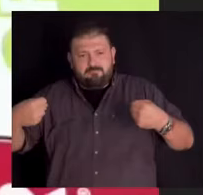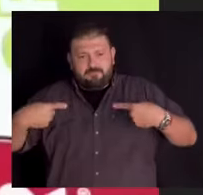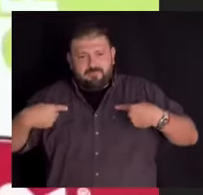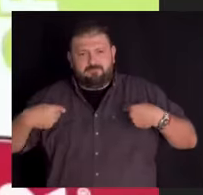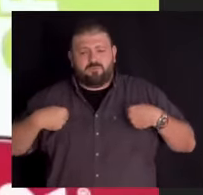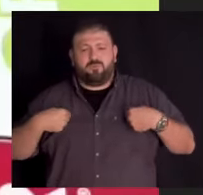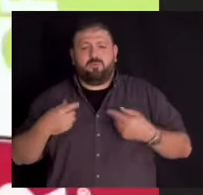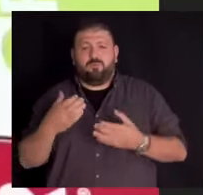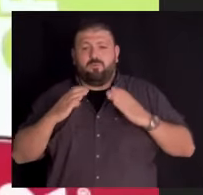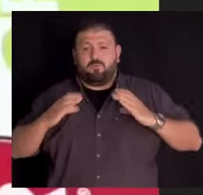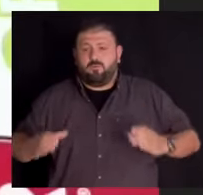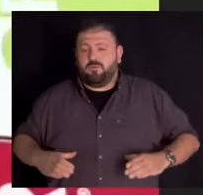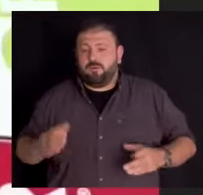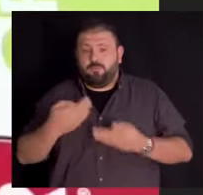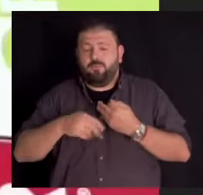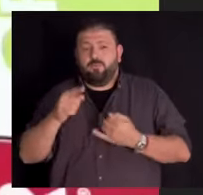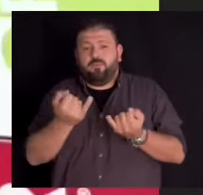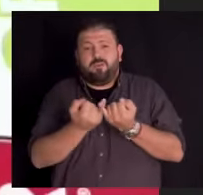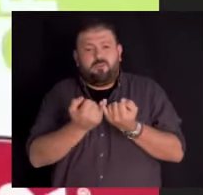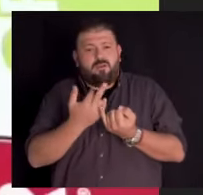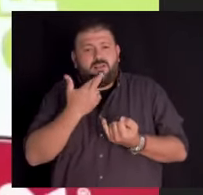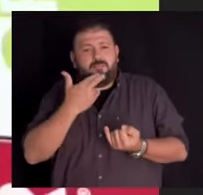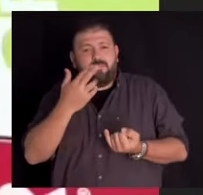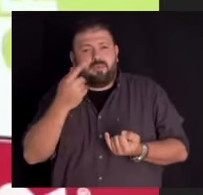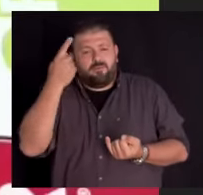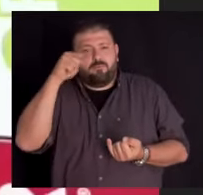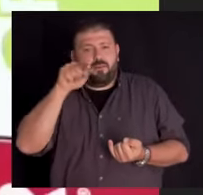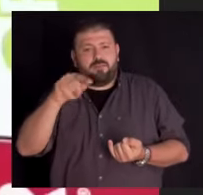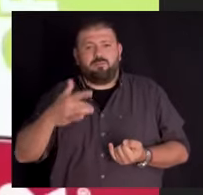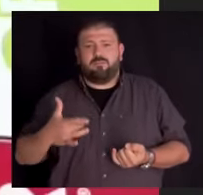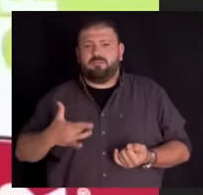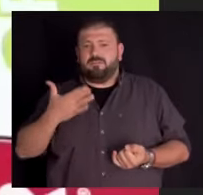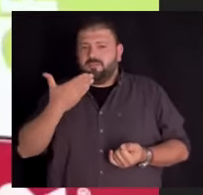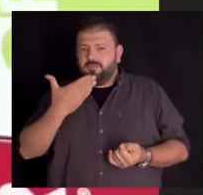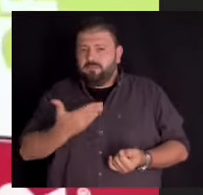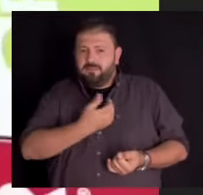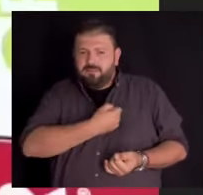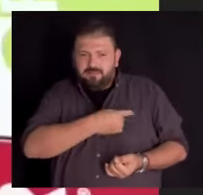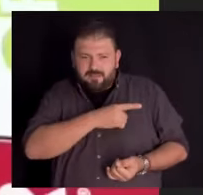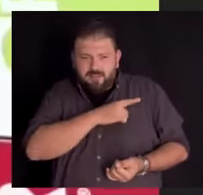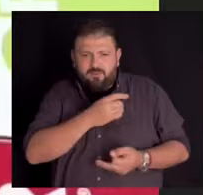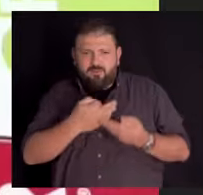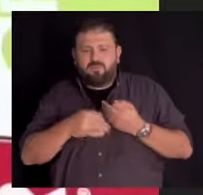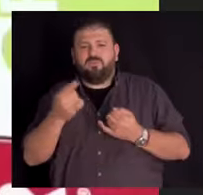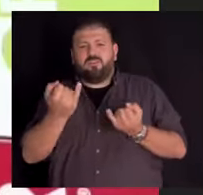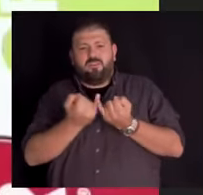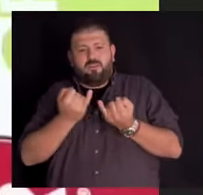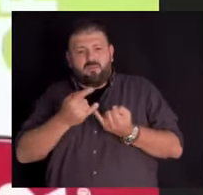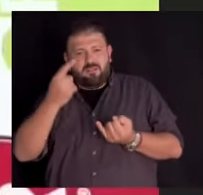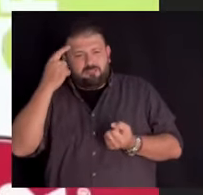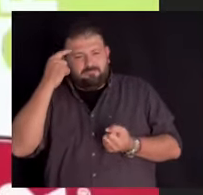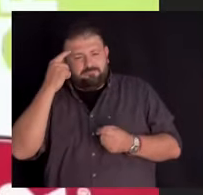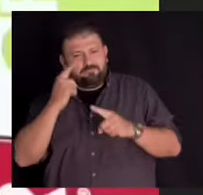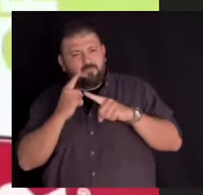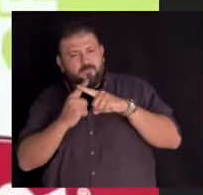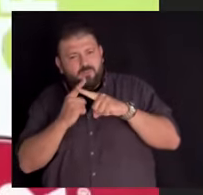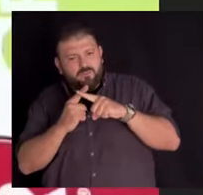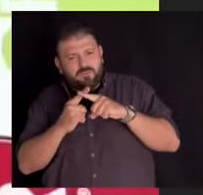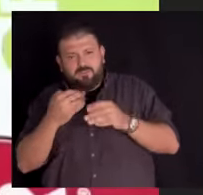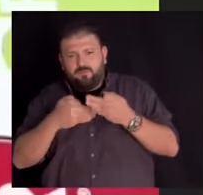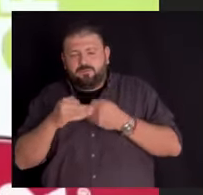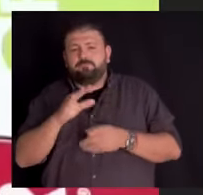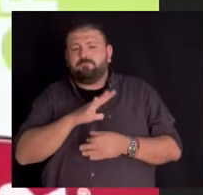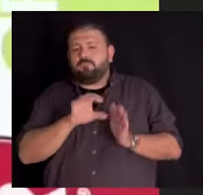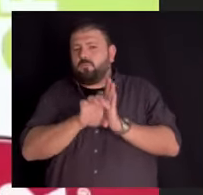un mejor estado de salud, un mejor nivel de energía, que sea más positivo. Por ejemplo, hay una combinación que a mí me